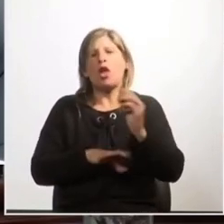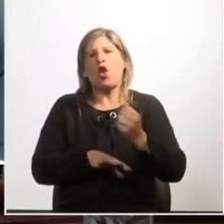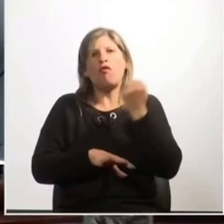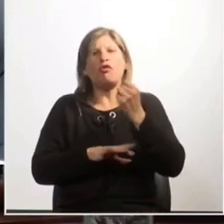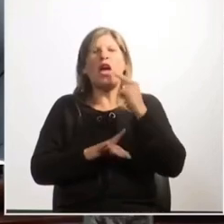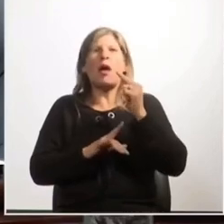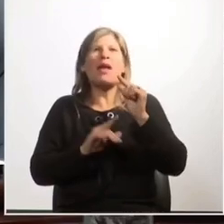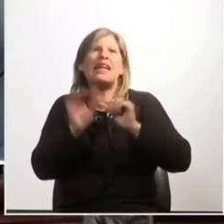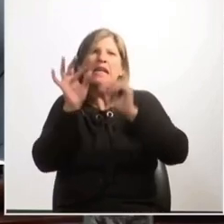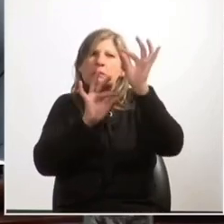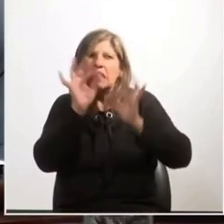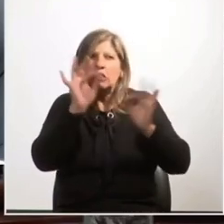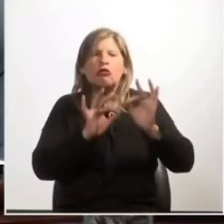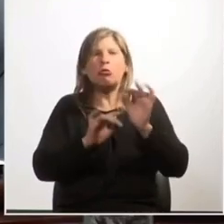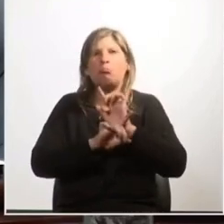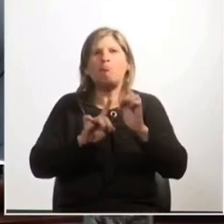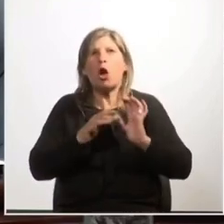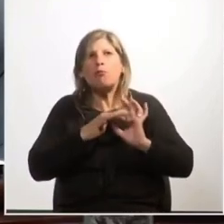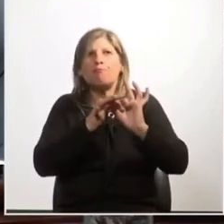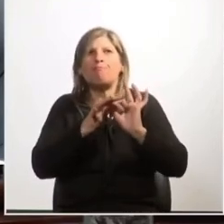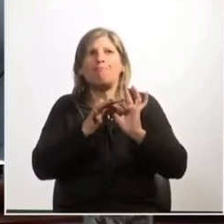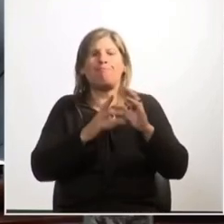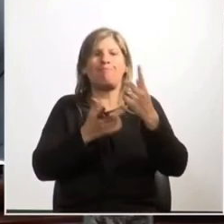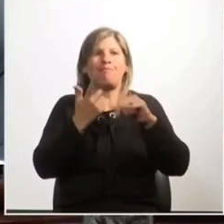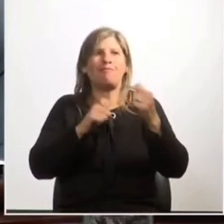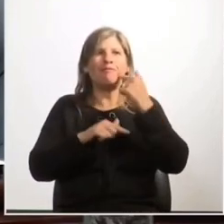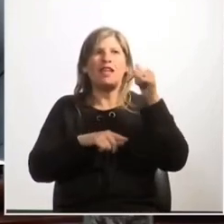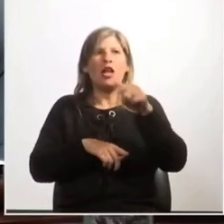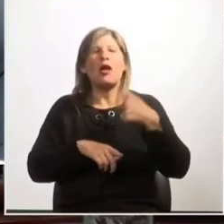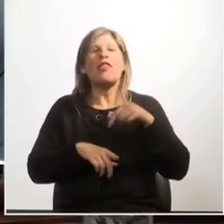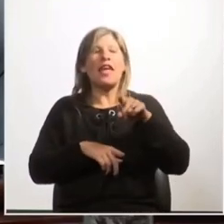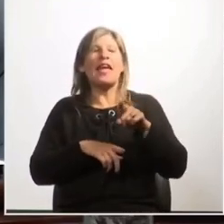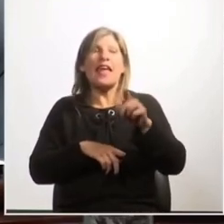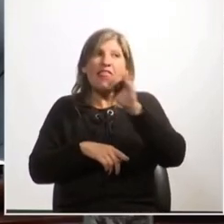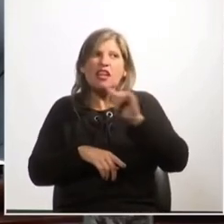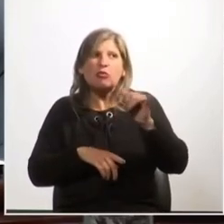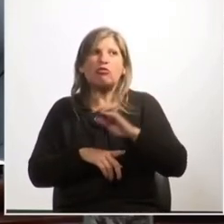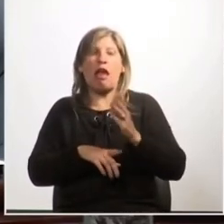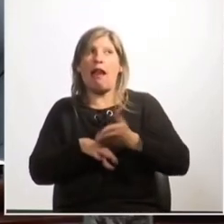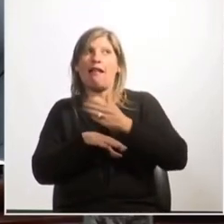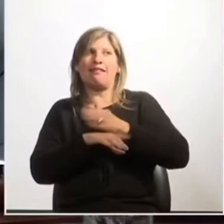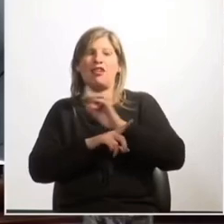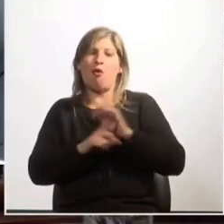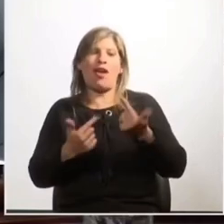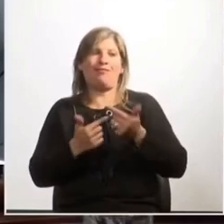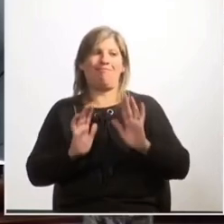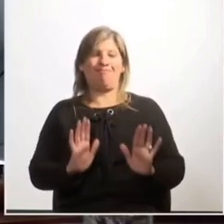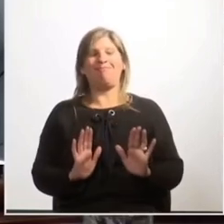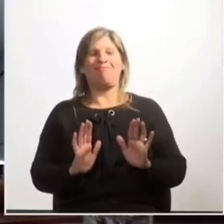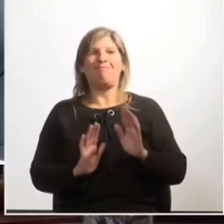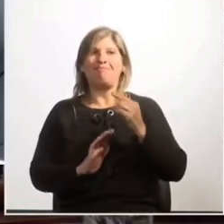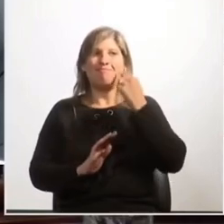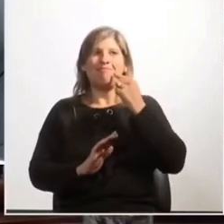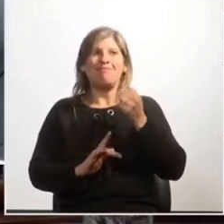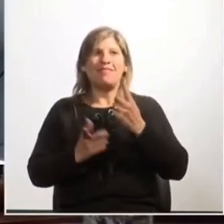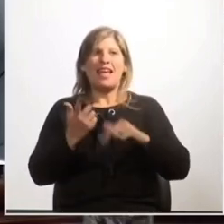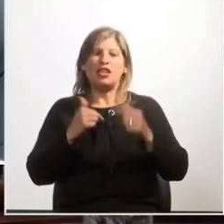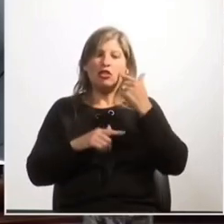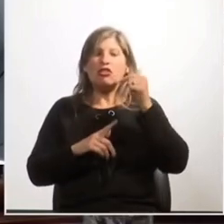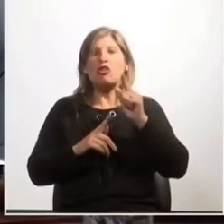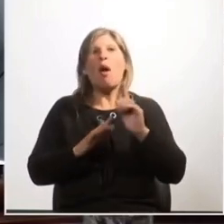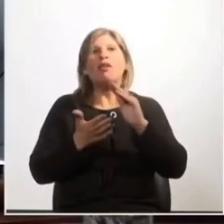medición no depende de la predisposición a denunciar y por lo tanto no debería haber ningún